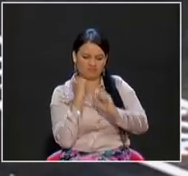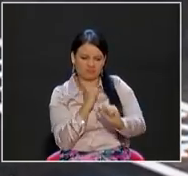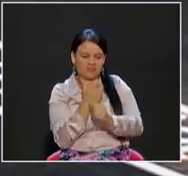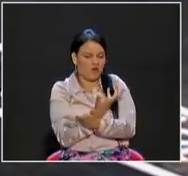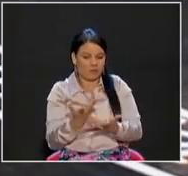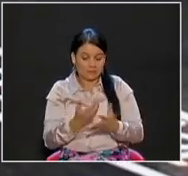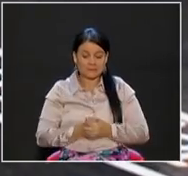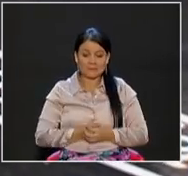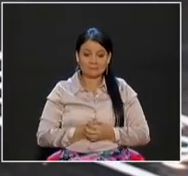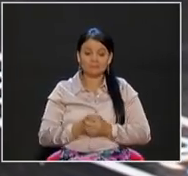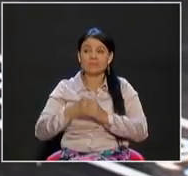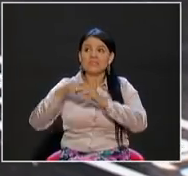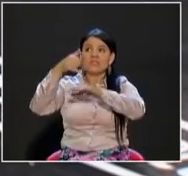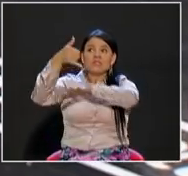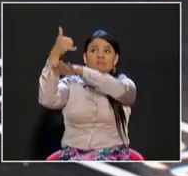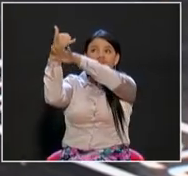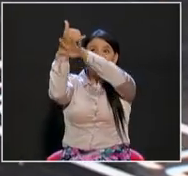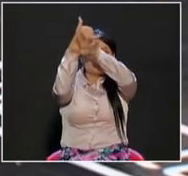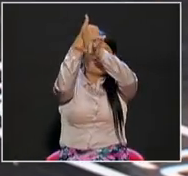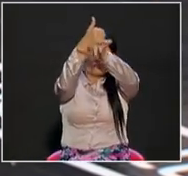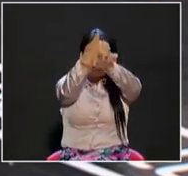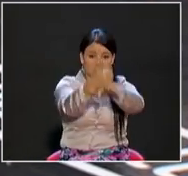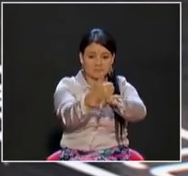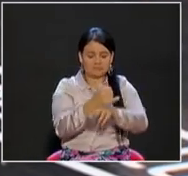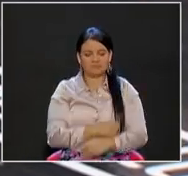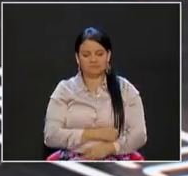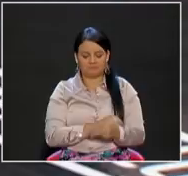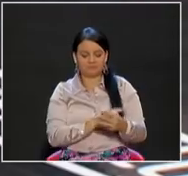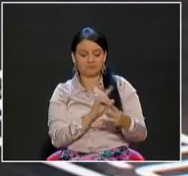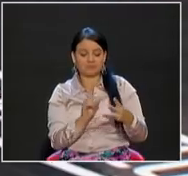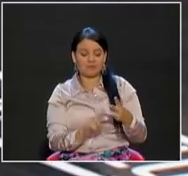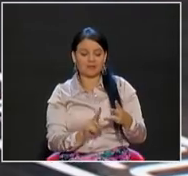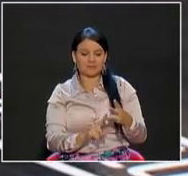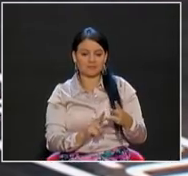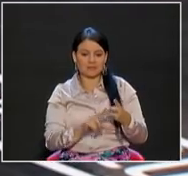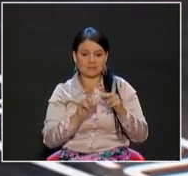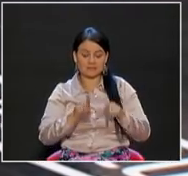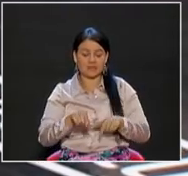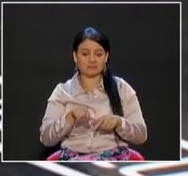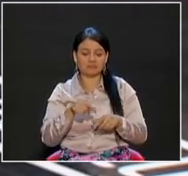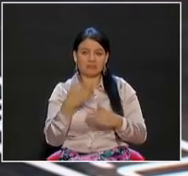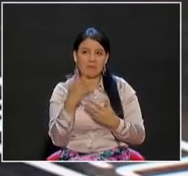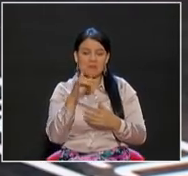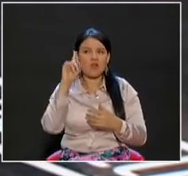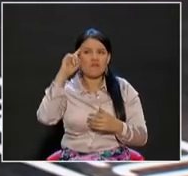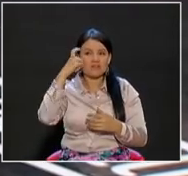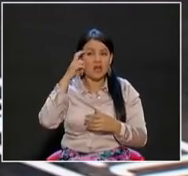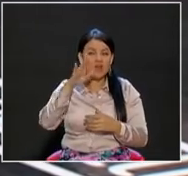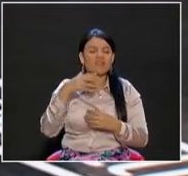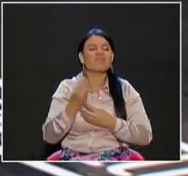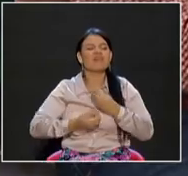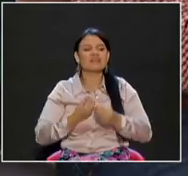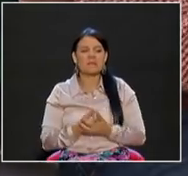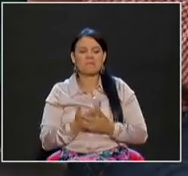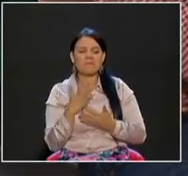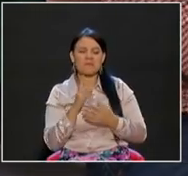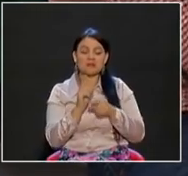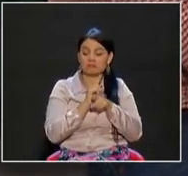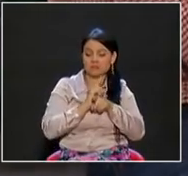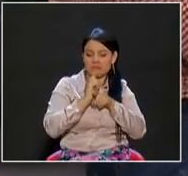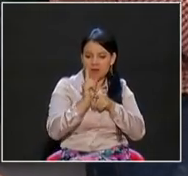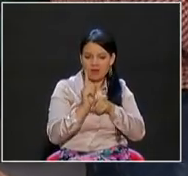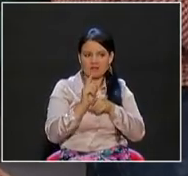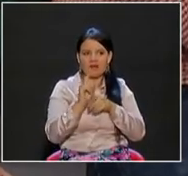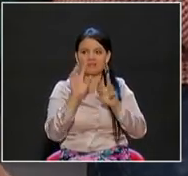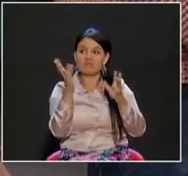que es un elemento de combate antioquia tendrá un gobernador donde cada ocho días va a realizar consejos de seguridad sus regionales